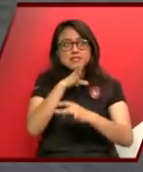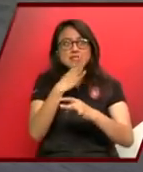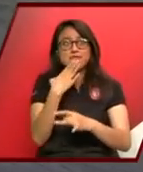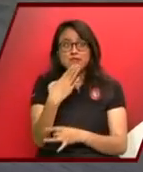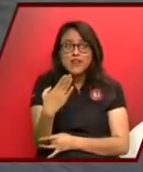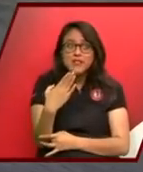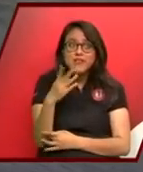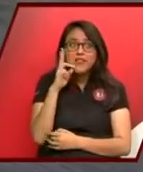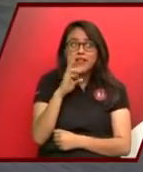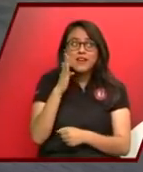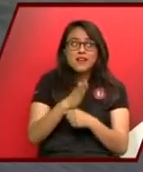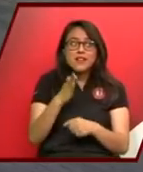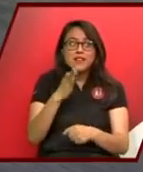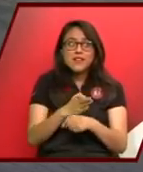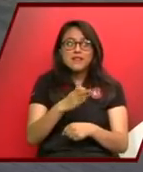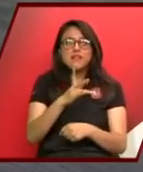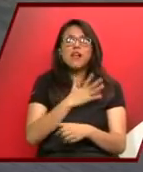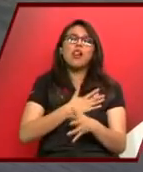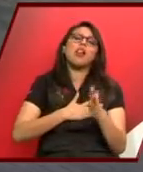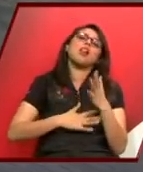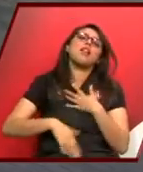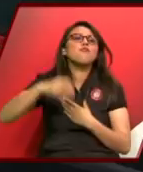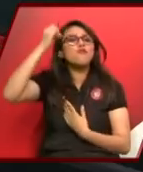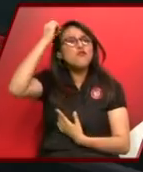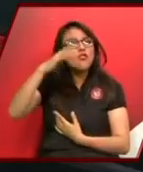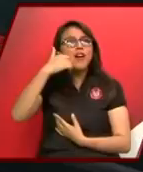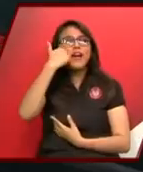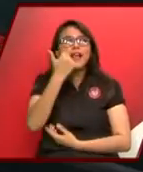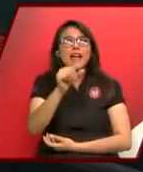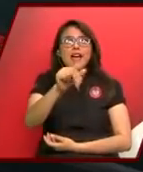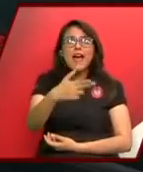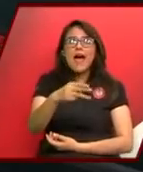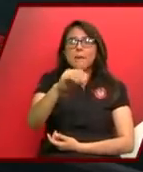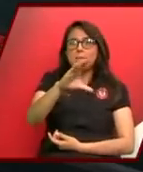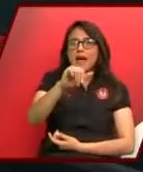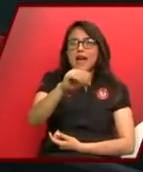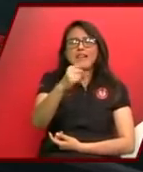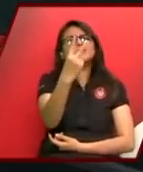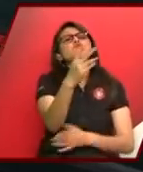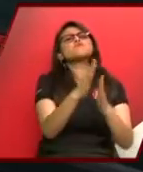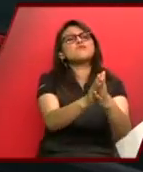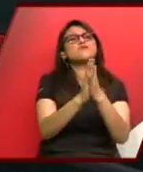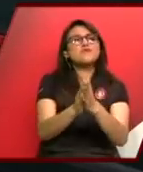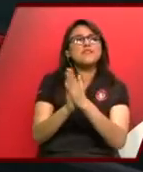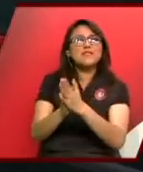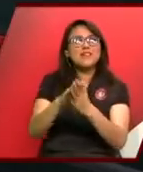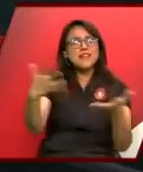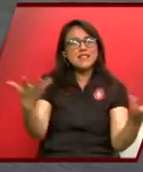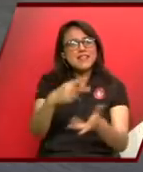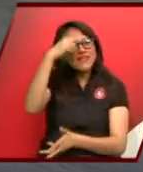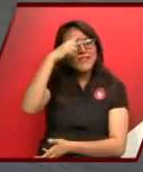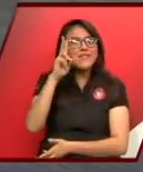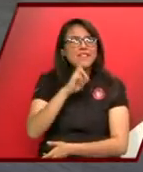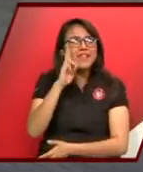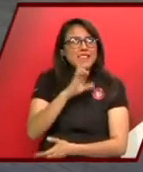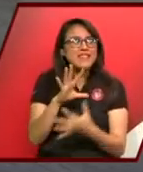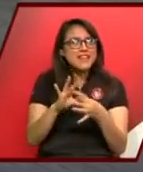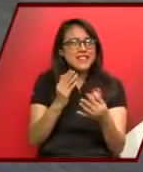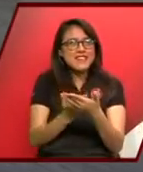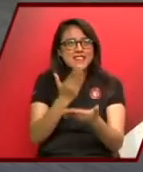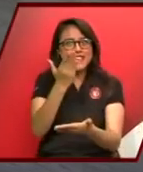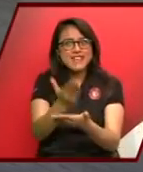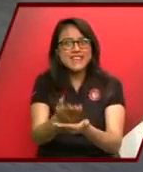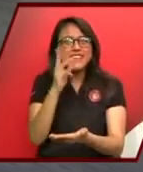utilidad con esa concha que tú tienes. Una maca, ¿no quisieras? Vamos, por favor, dos. Pero que sea hecha en México, ¿qué te claro, parece?